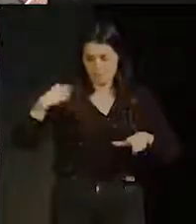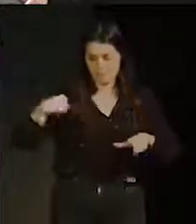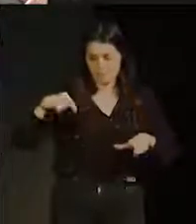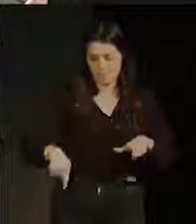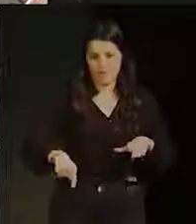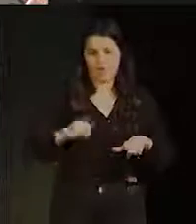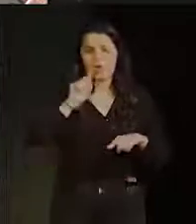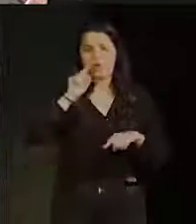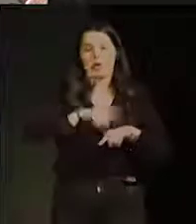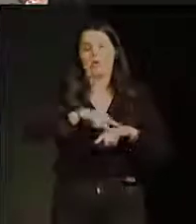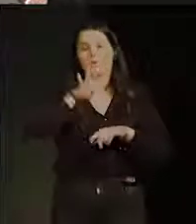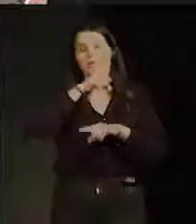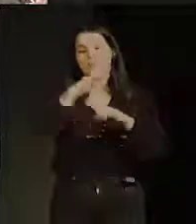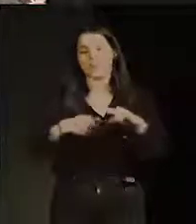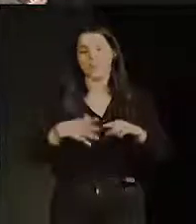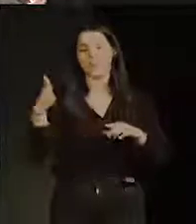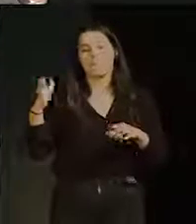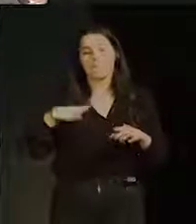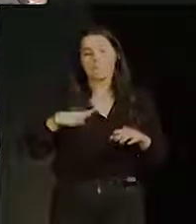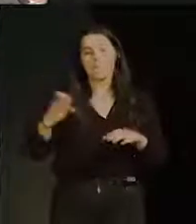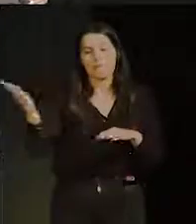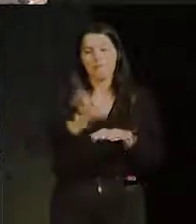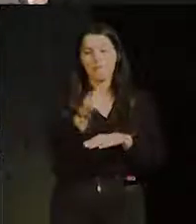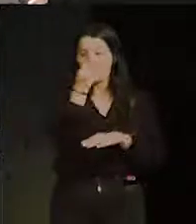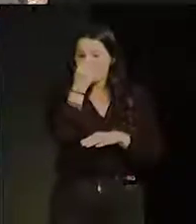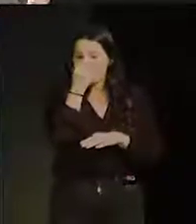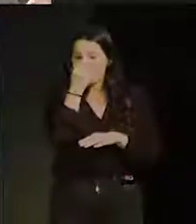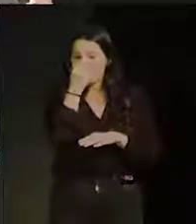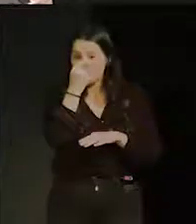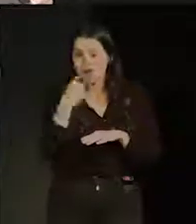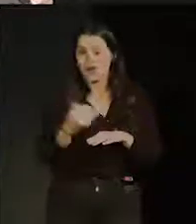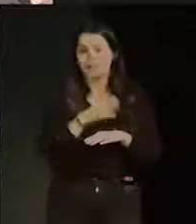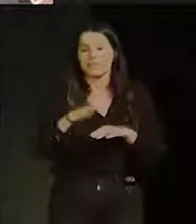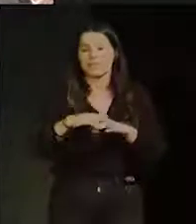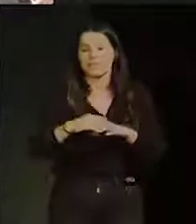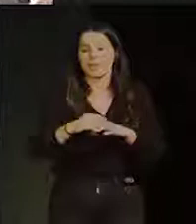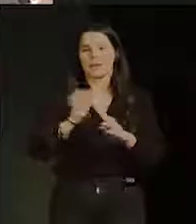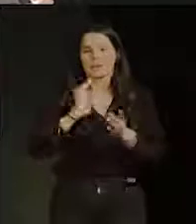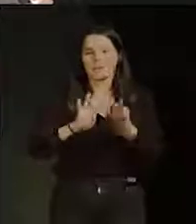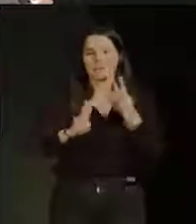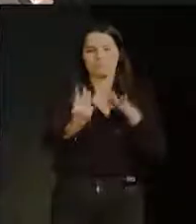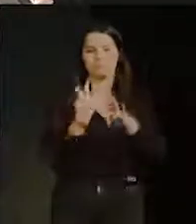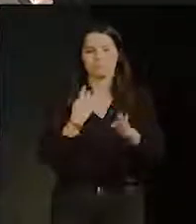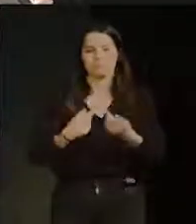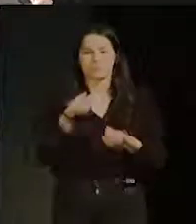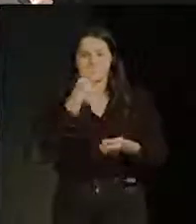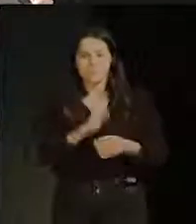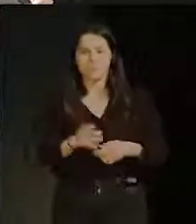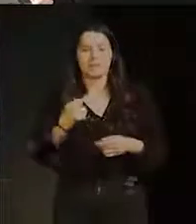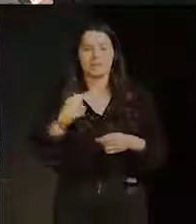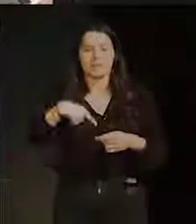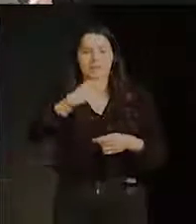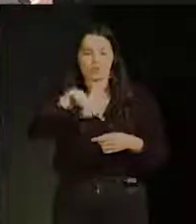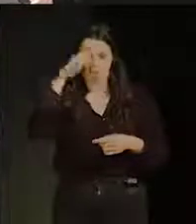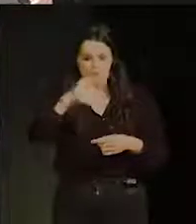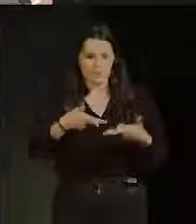las 4:30 de la tarde. Por favor, llegad un poquito antes para que sea fluida la entrada, para que podamos asegurar que tenéis plaza en